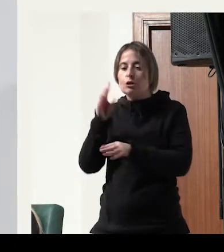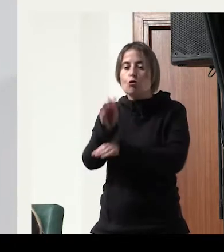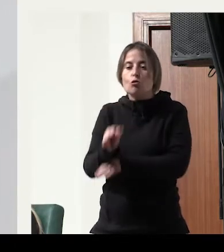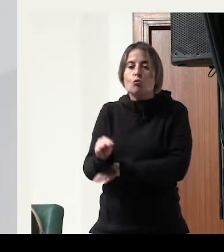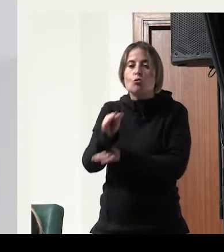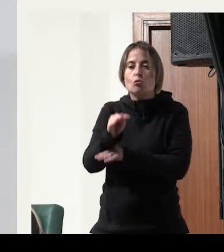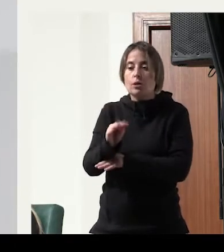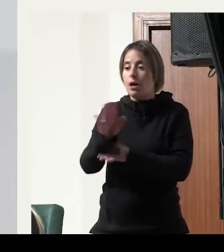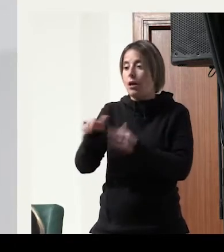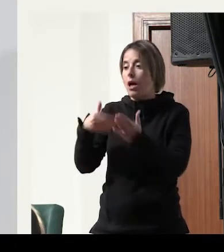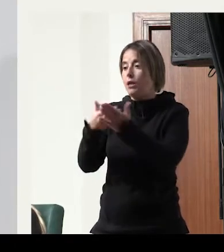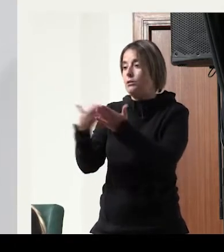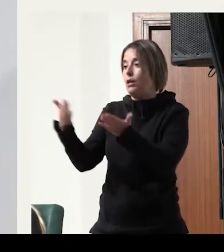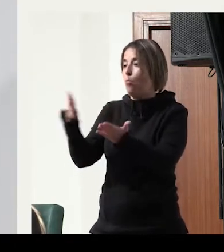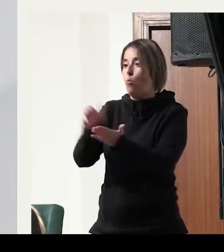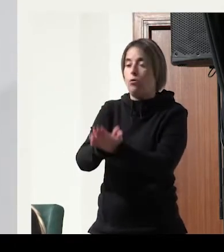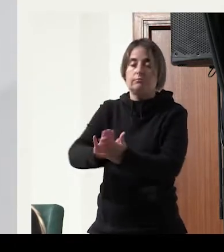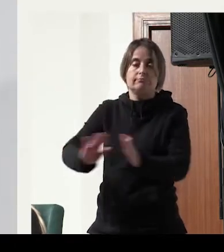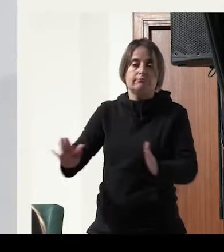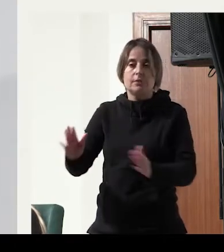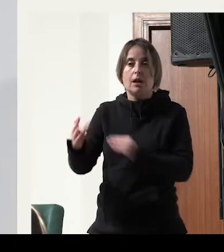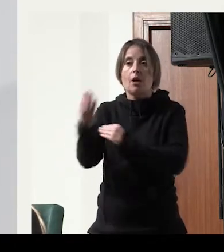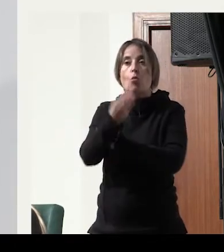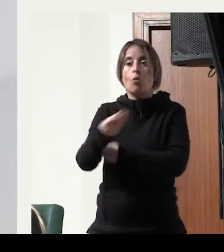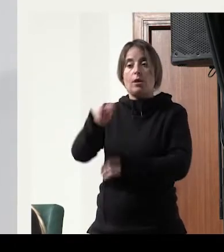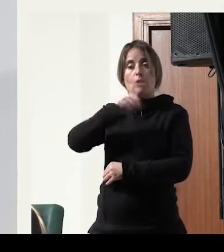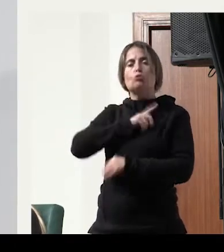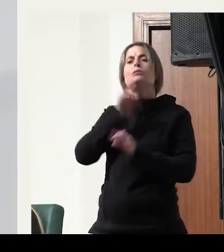¿no? Pues ¿quién nos va a cuidar además a nosotras?